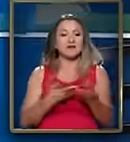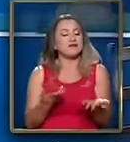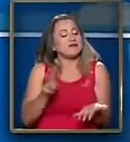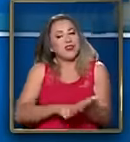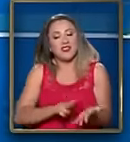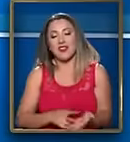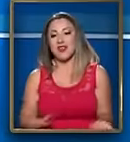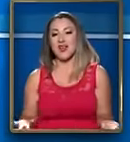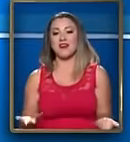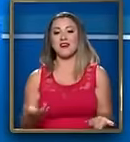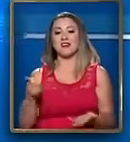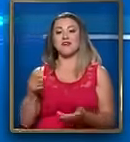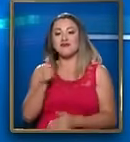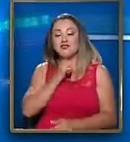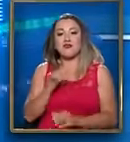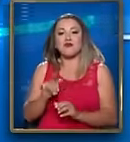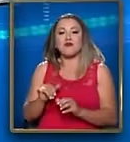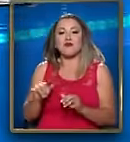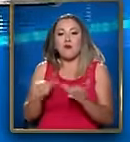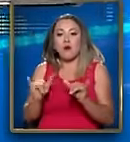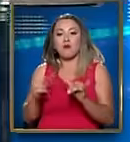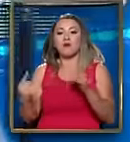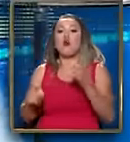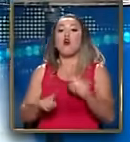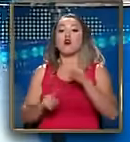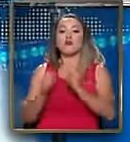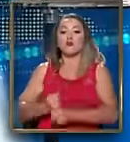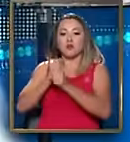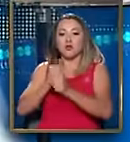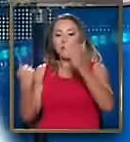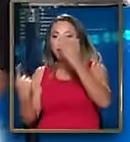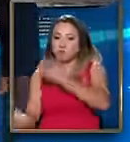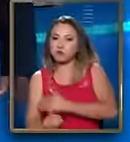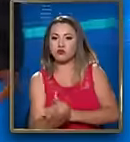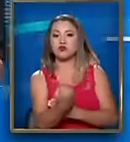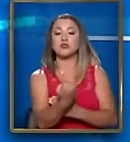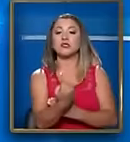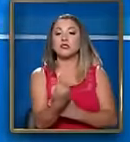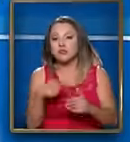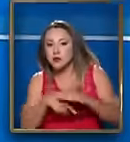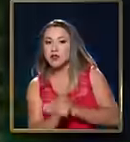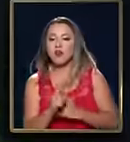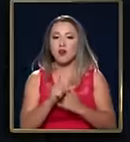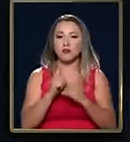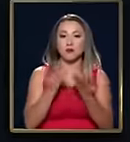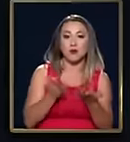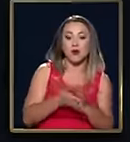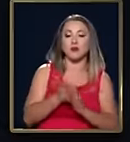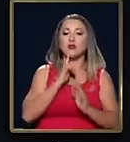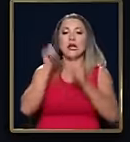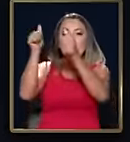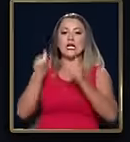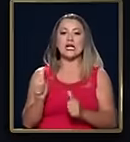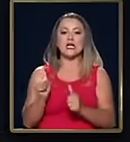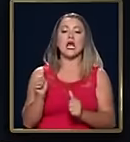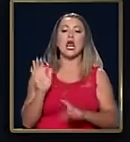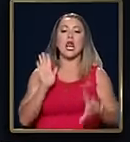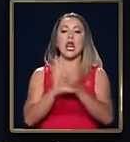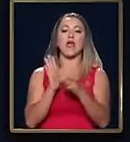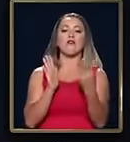faltan esas guaguas infiltradas que vienen desde otra protesta. Porque había una guagua que venía con un letrero que decía la